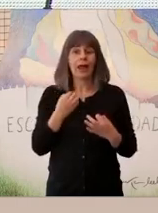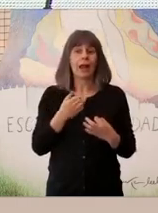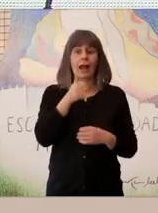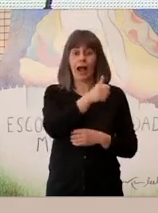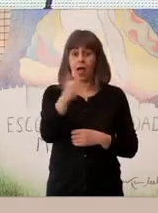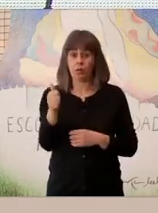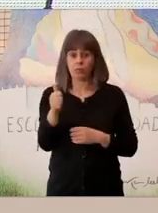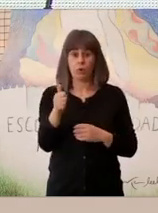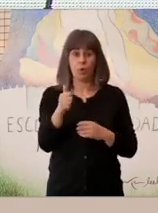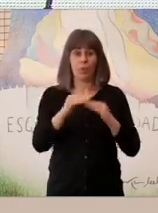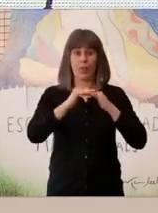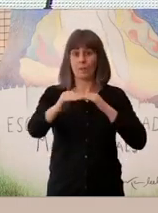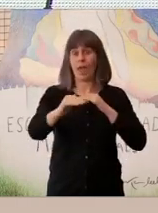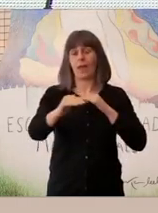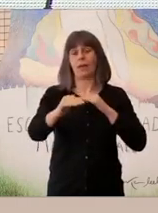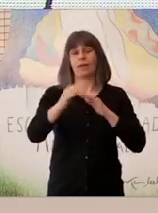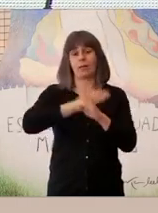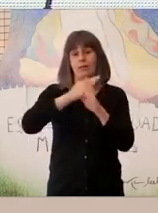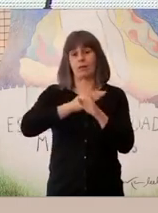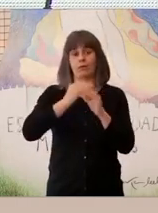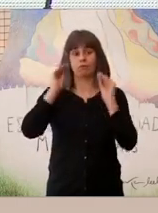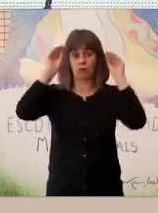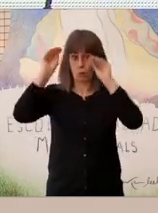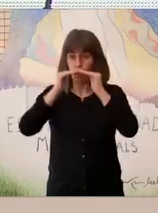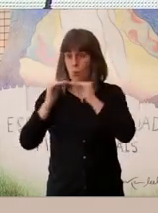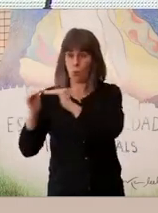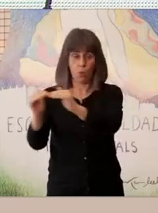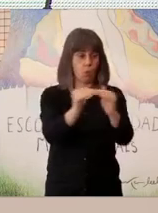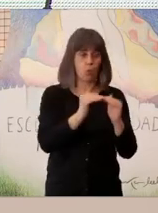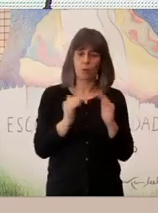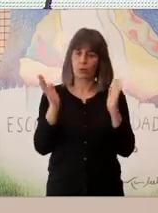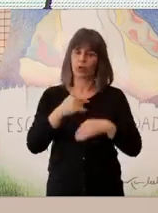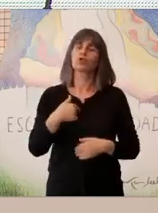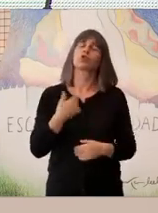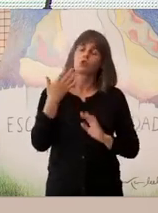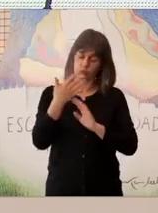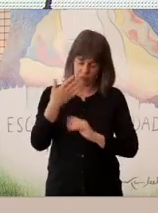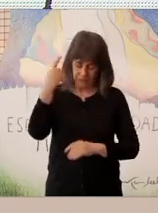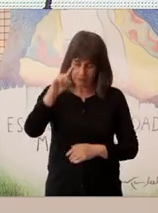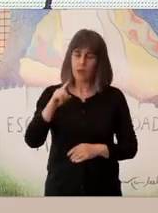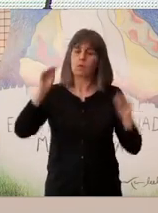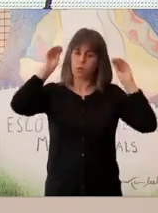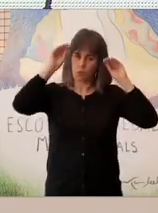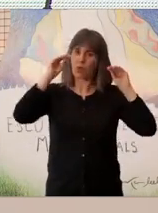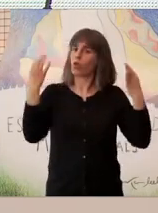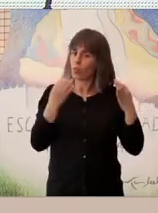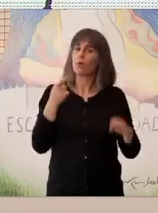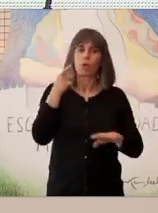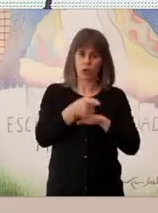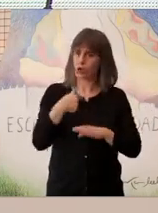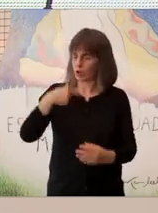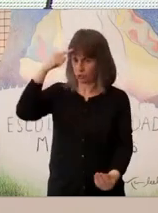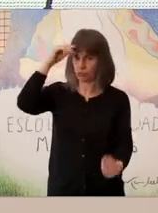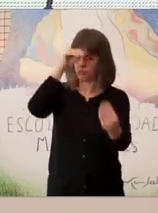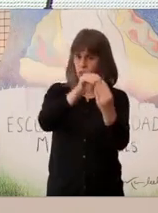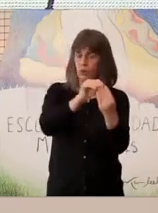formación ni de estímulo. Vamos a ver, yo cuando hablan de formación obligatoria, que a mí me parece muy bien, que sea obligatoria, que sea evaluable, completamente de acuerdo,